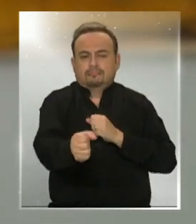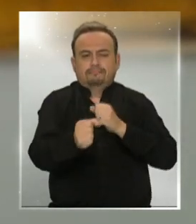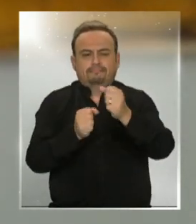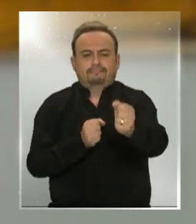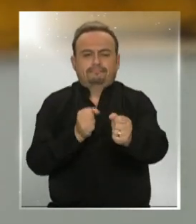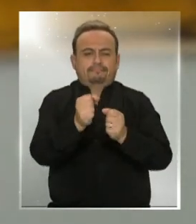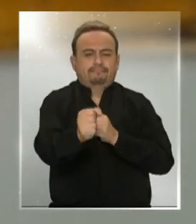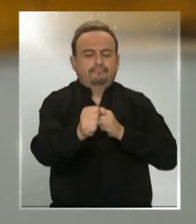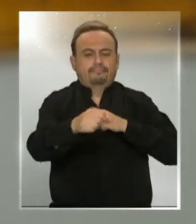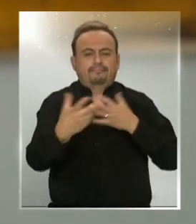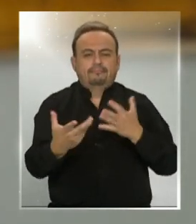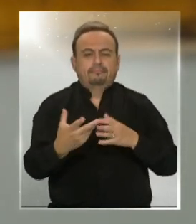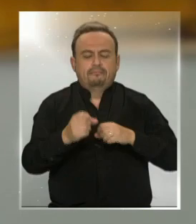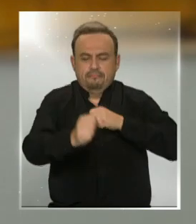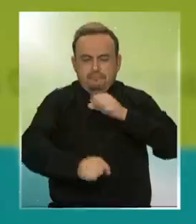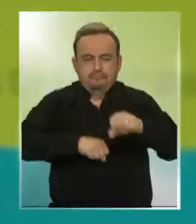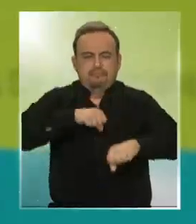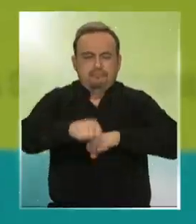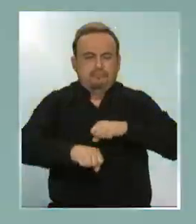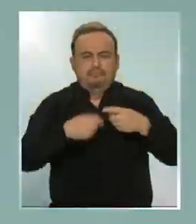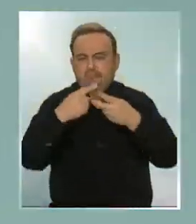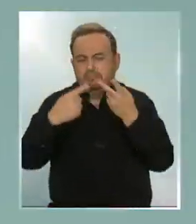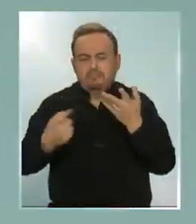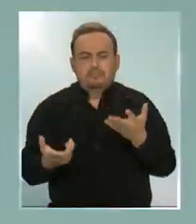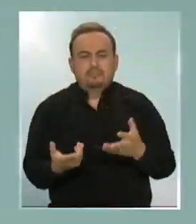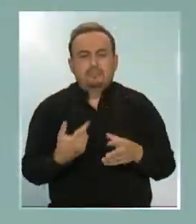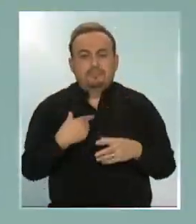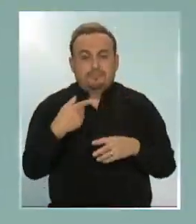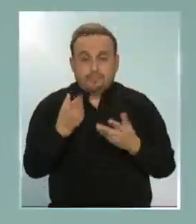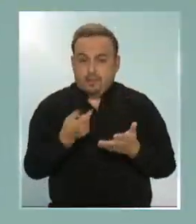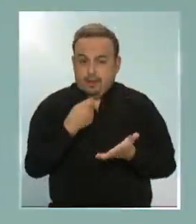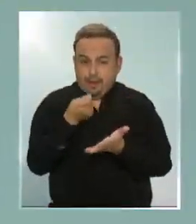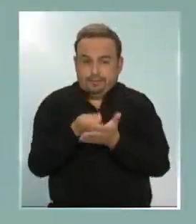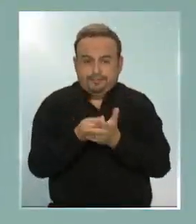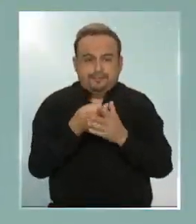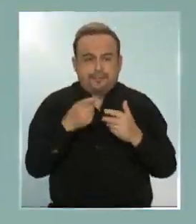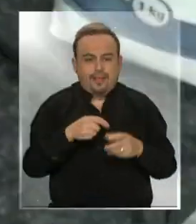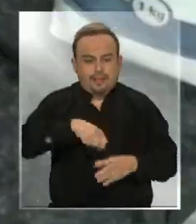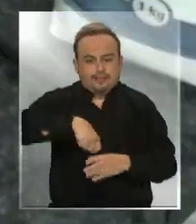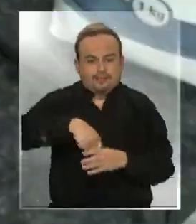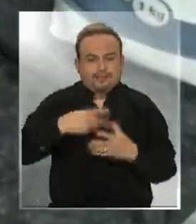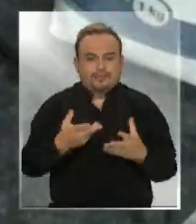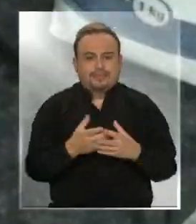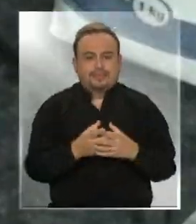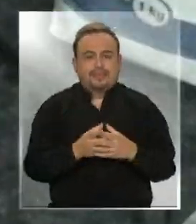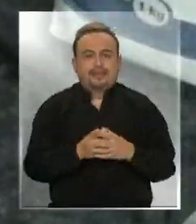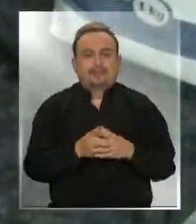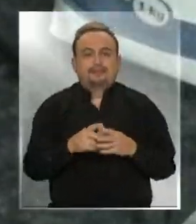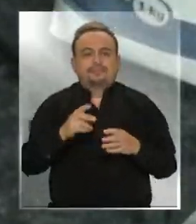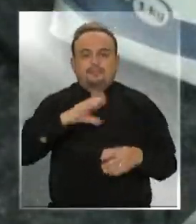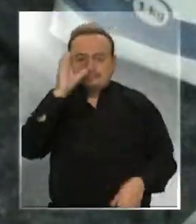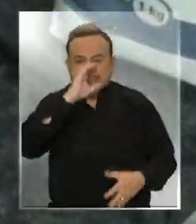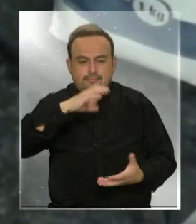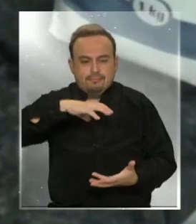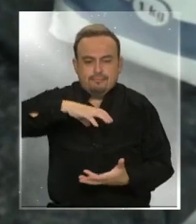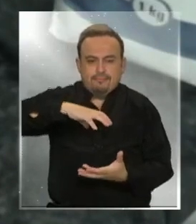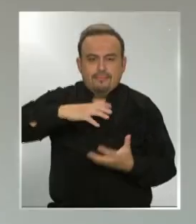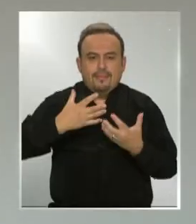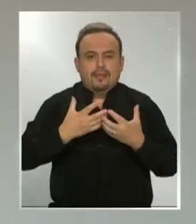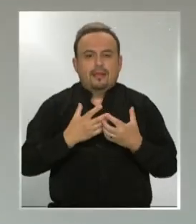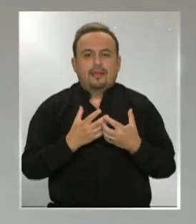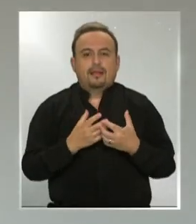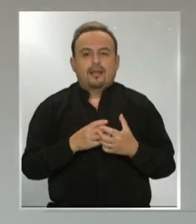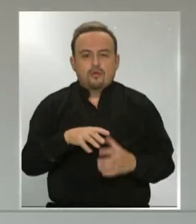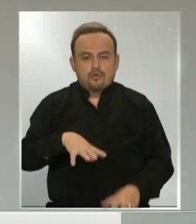elípticas, las máquinas de spinning, los rodillos. Dentro de electrodomésticos también hay movimientos interesantes, como el aumento de búsquedas y demanda de las